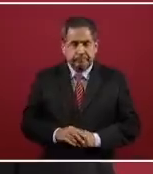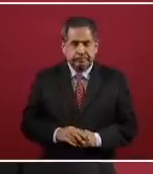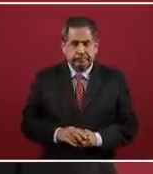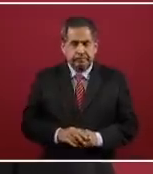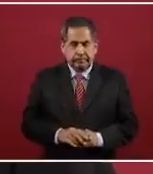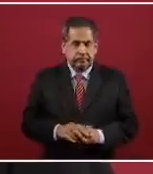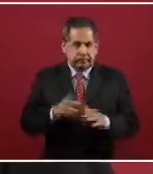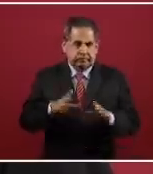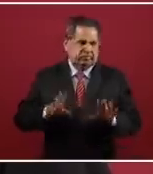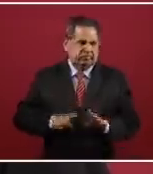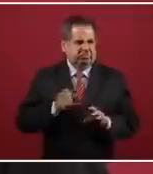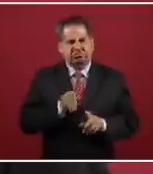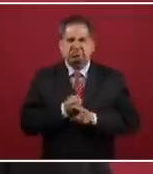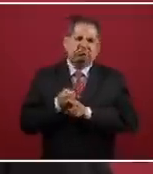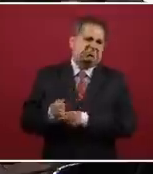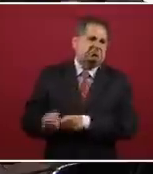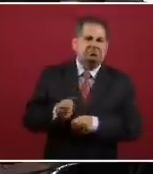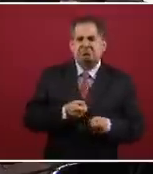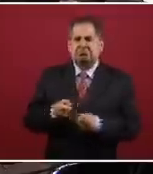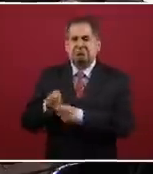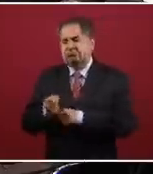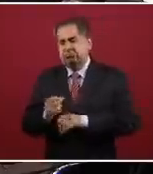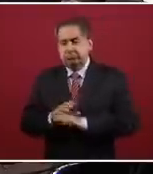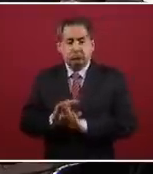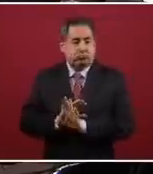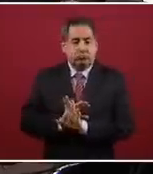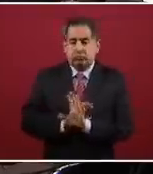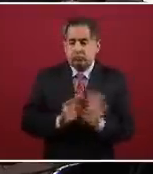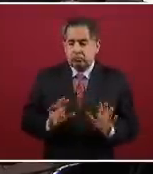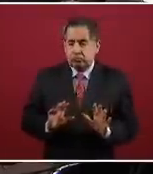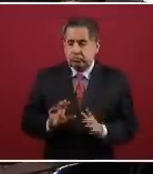esa actitud que